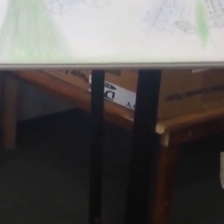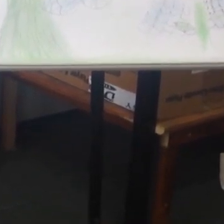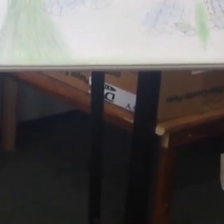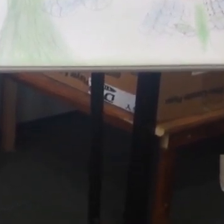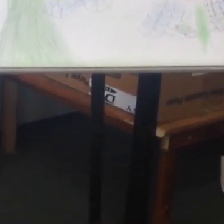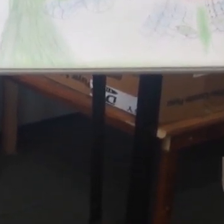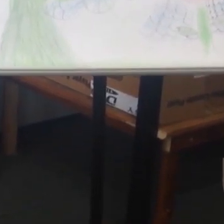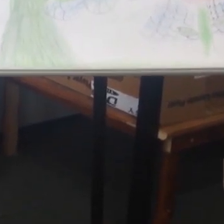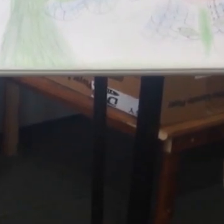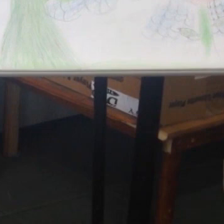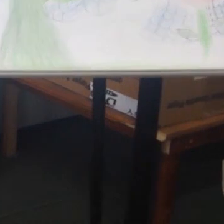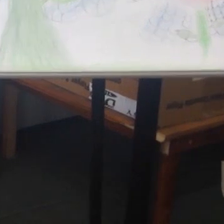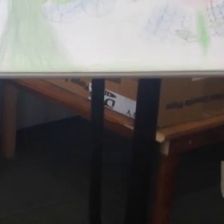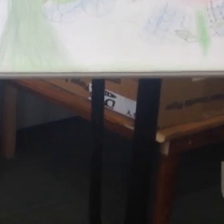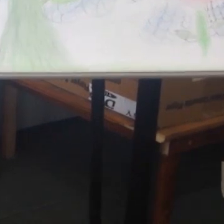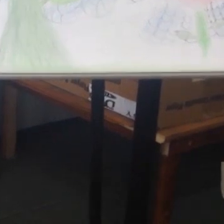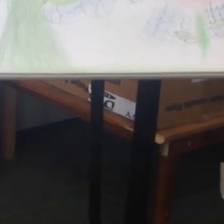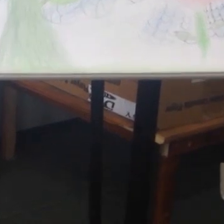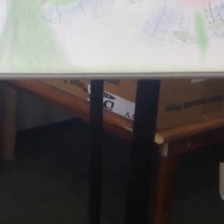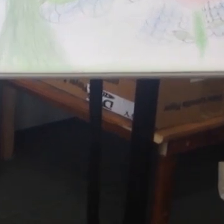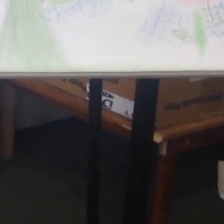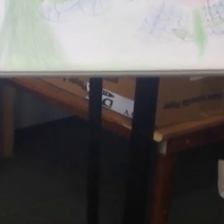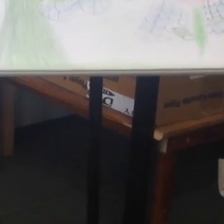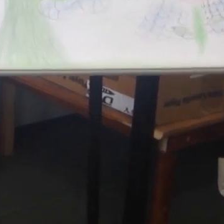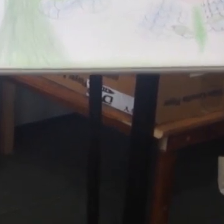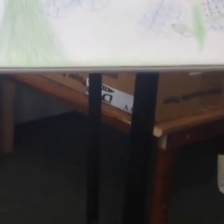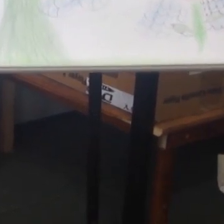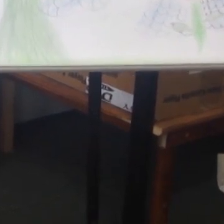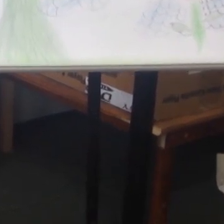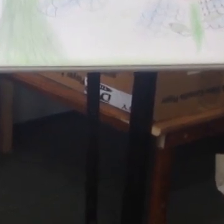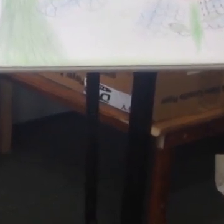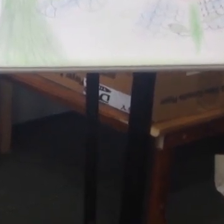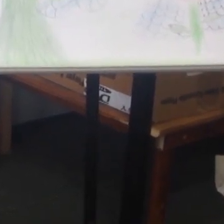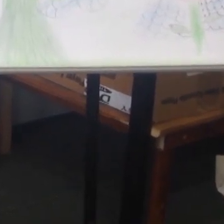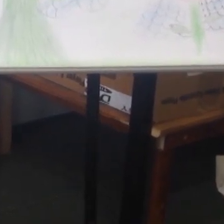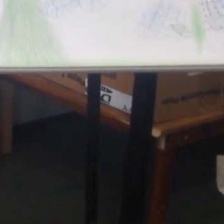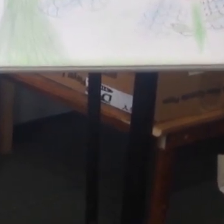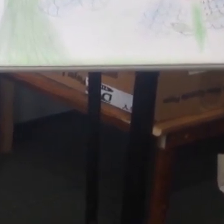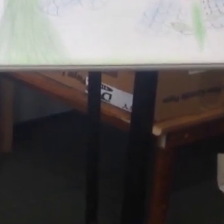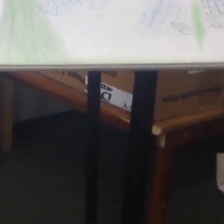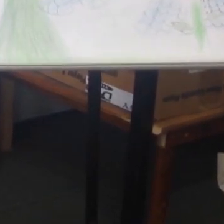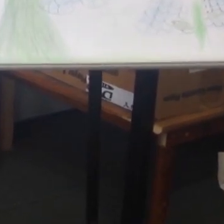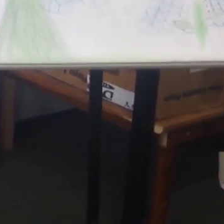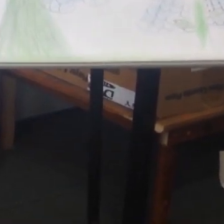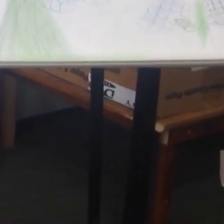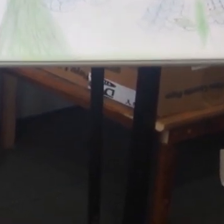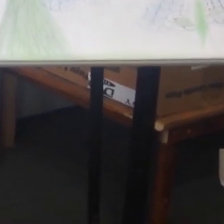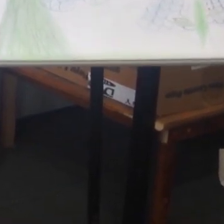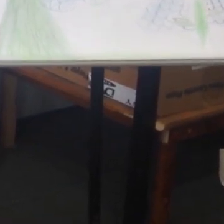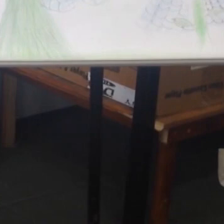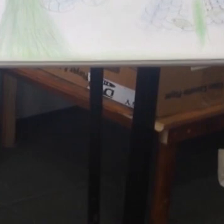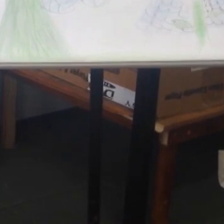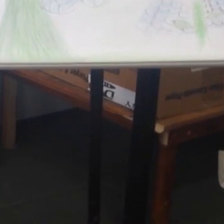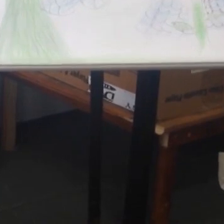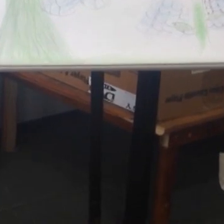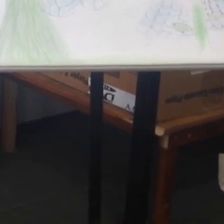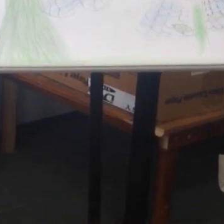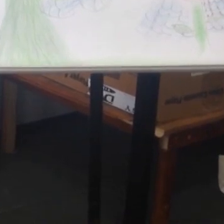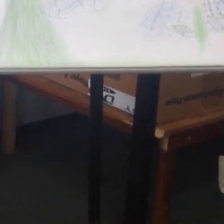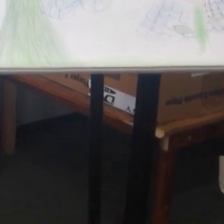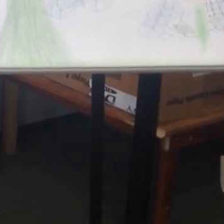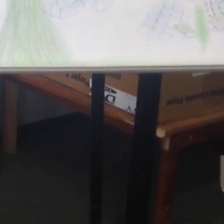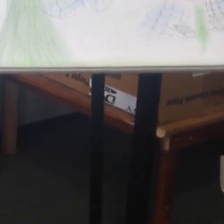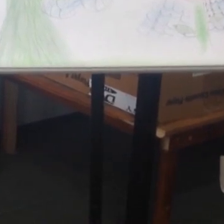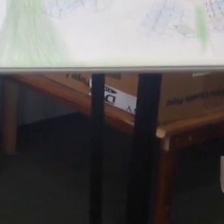ahora cuando voy a la primaria, me encanta dibujar con lápiz. También un día conocí a un señor que dibujaba con puro lápiz y hacía